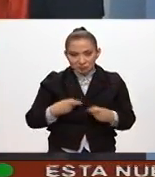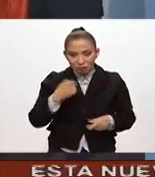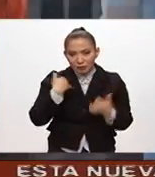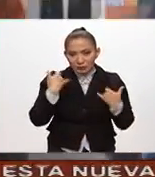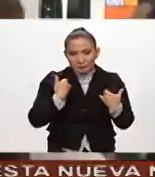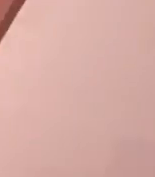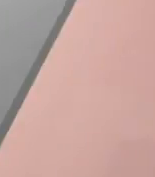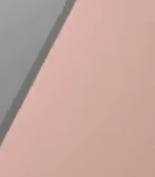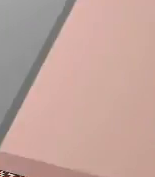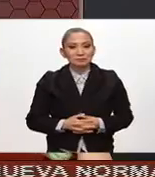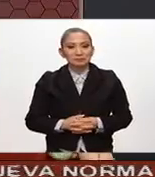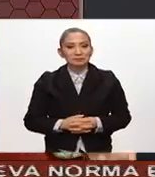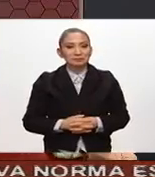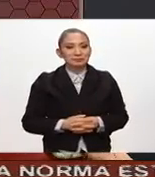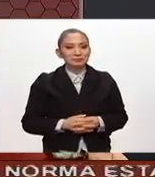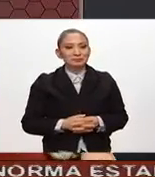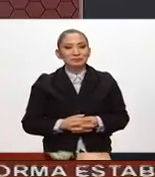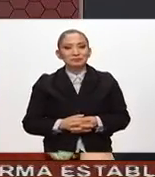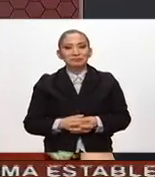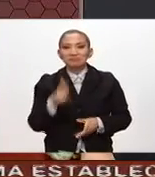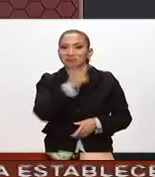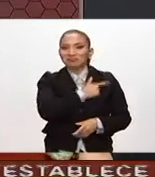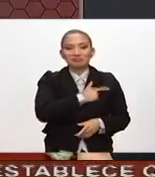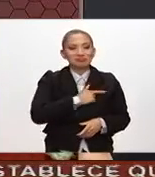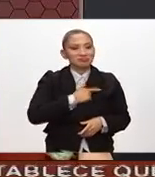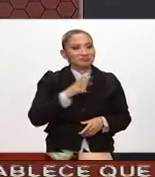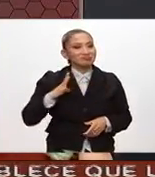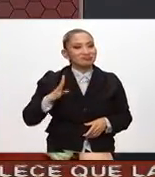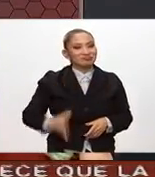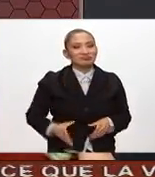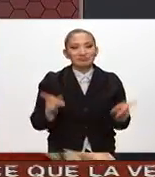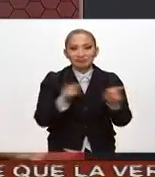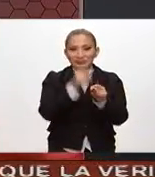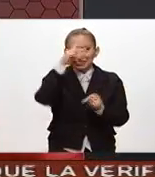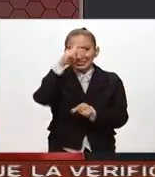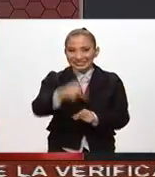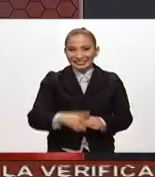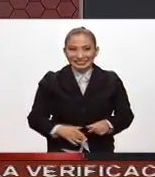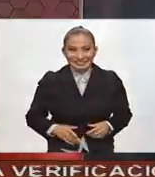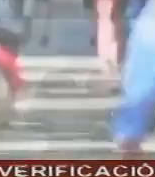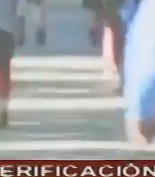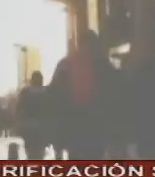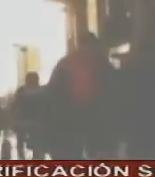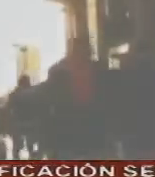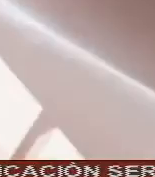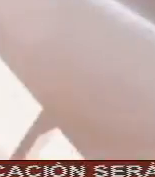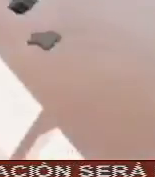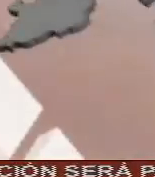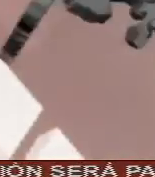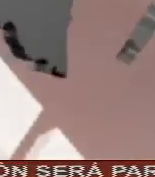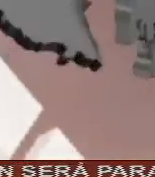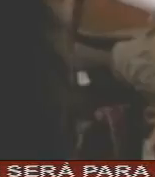mexicanos. Da muchísimo orgullo. Las breves de este país.